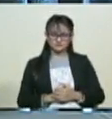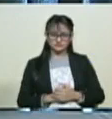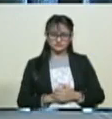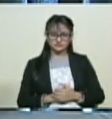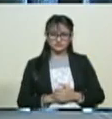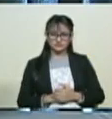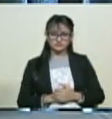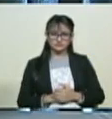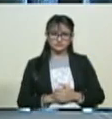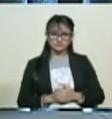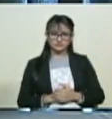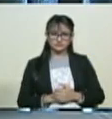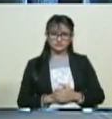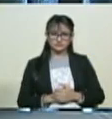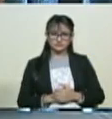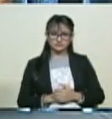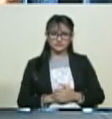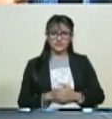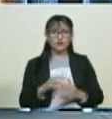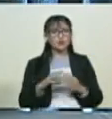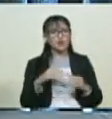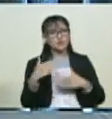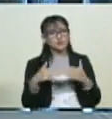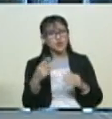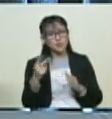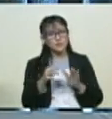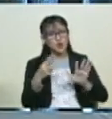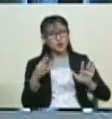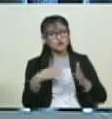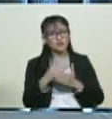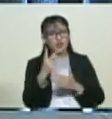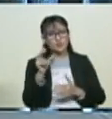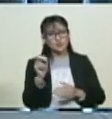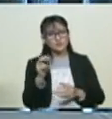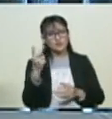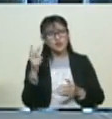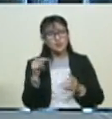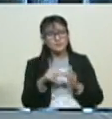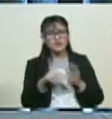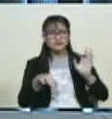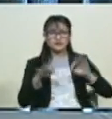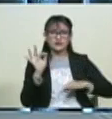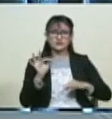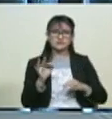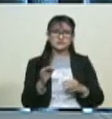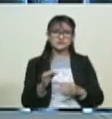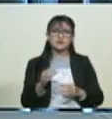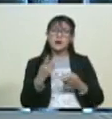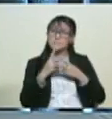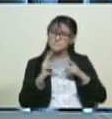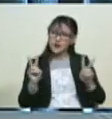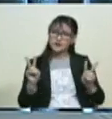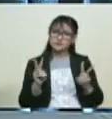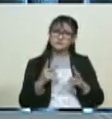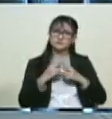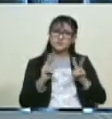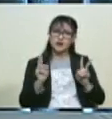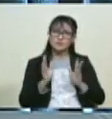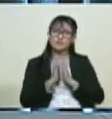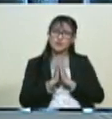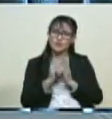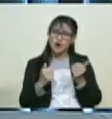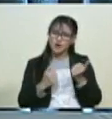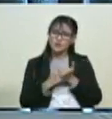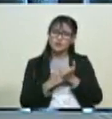no con caminar las durante todo ese período 2008-2013 la paz la paz yo le pido ayuda a la